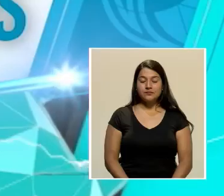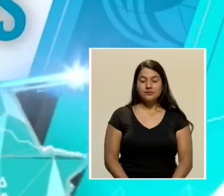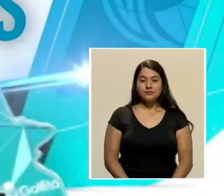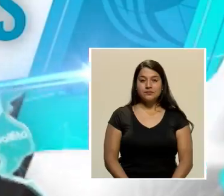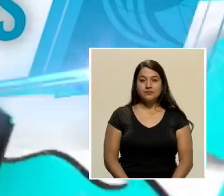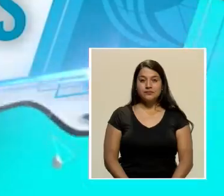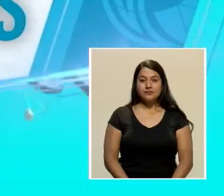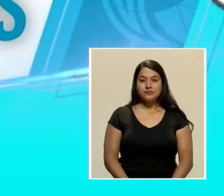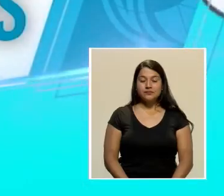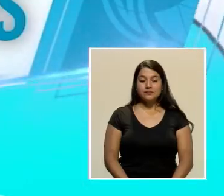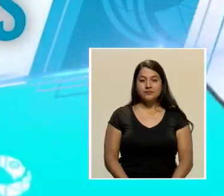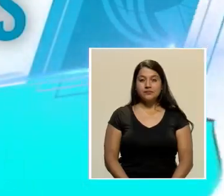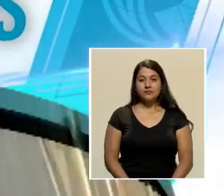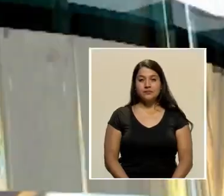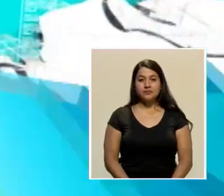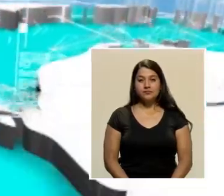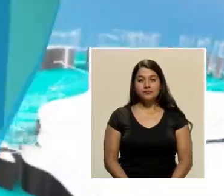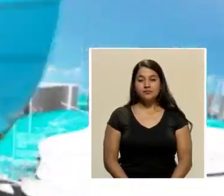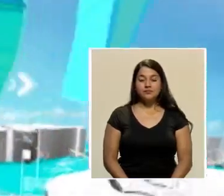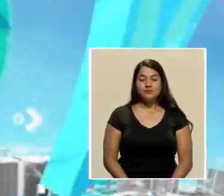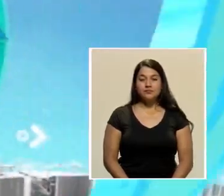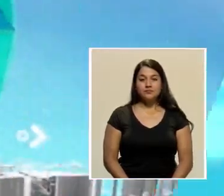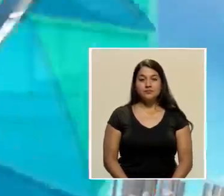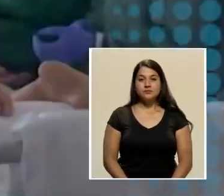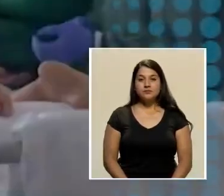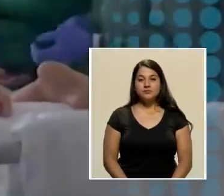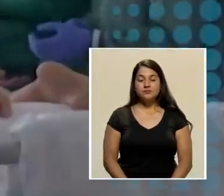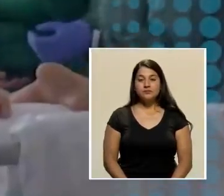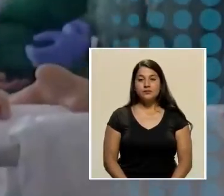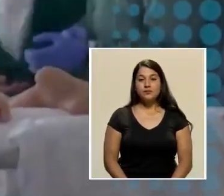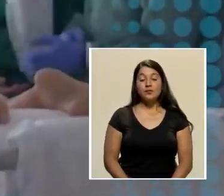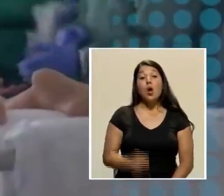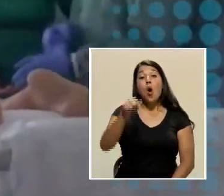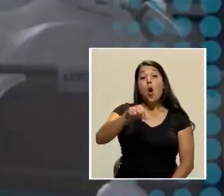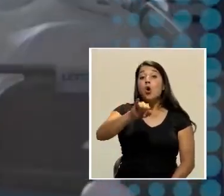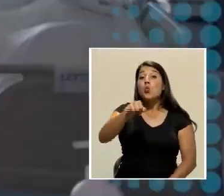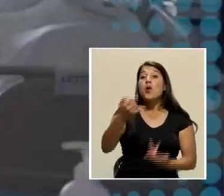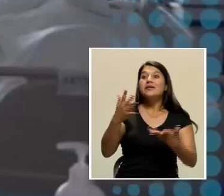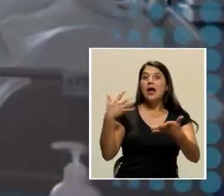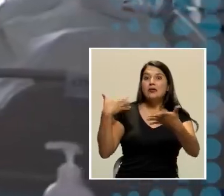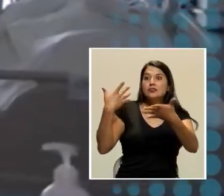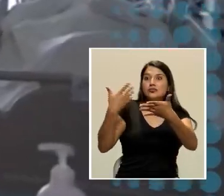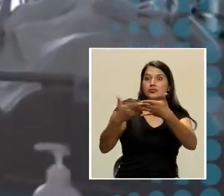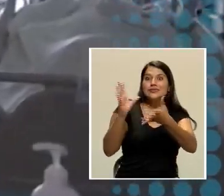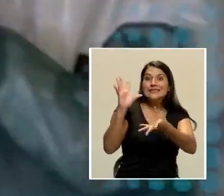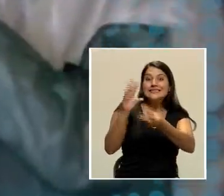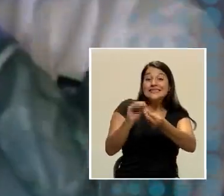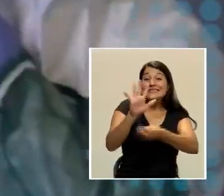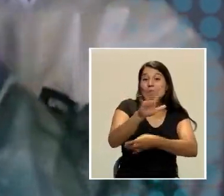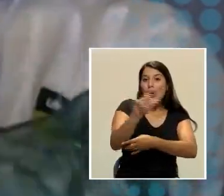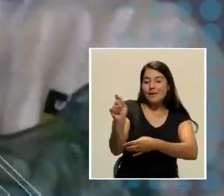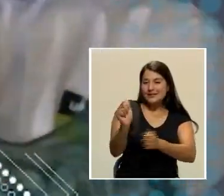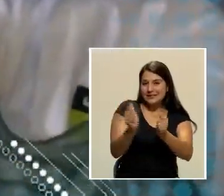A las 7 de la noche con 32 minutos hacemos una pausa, ya volvemos con mucha más información.